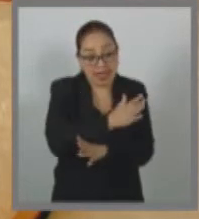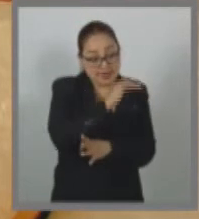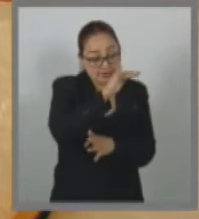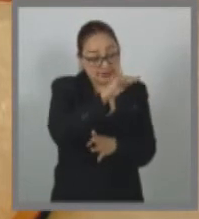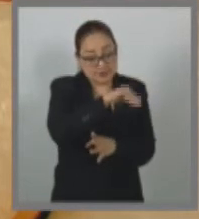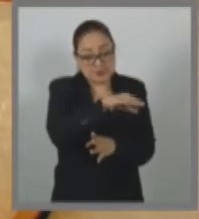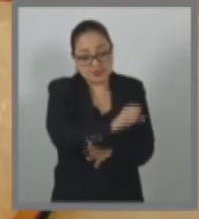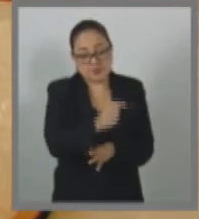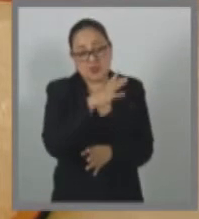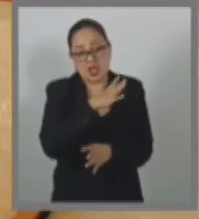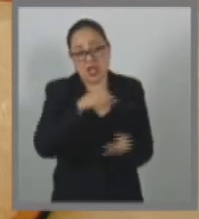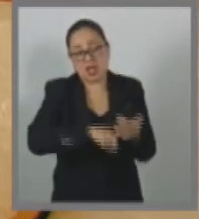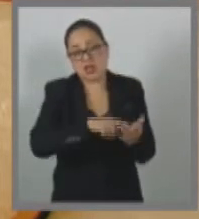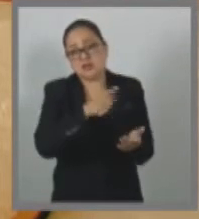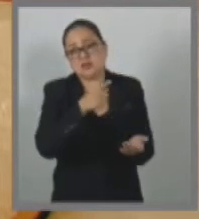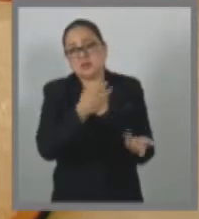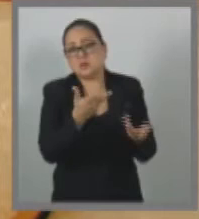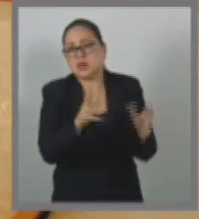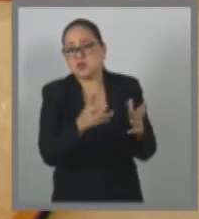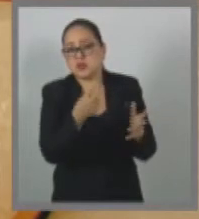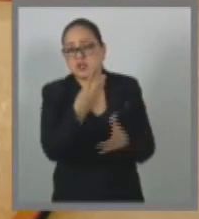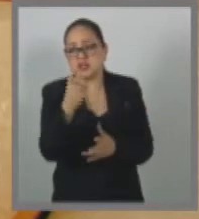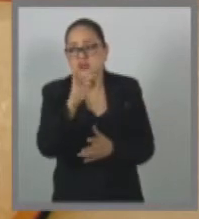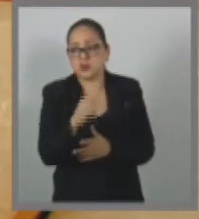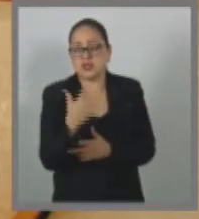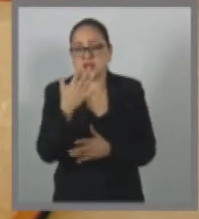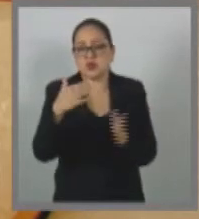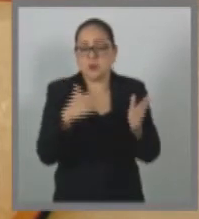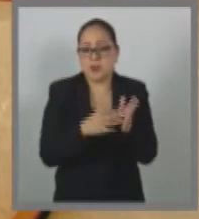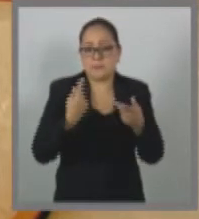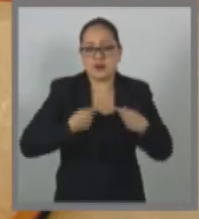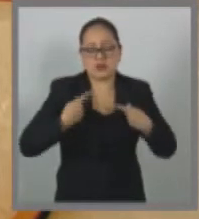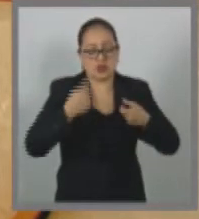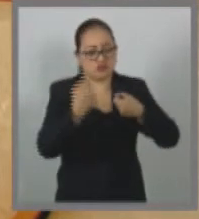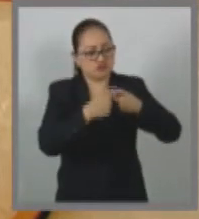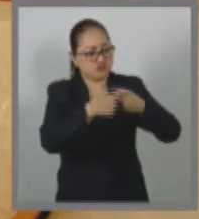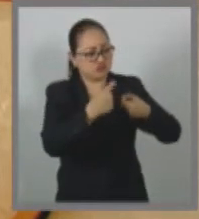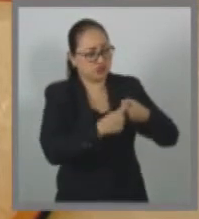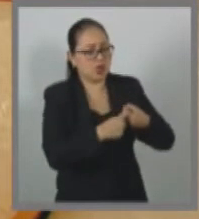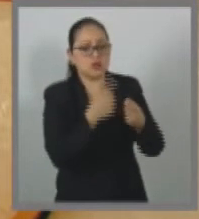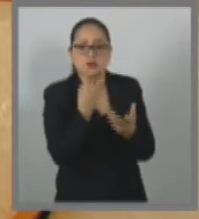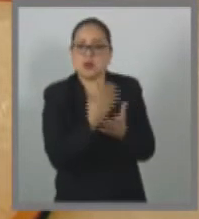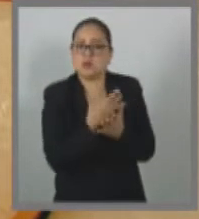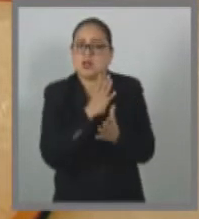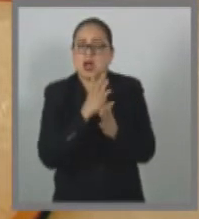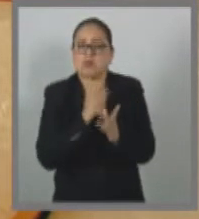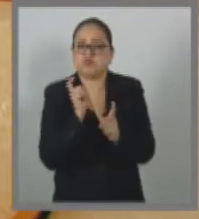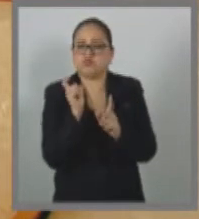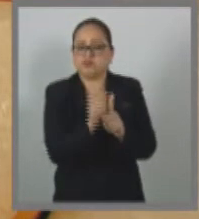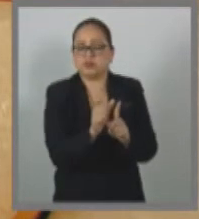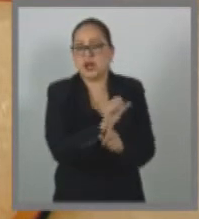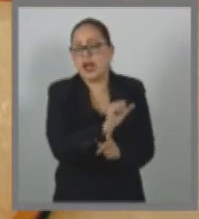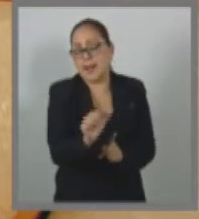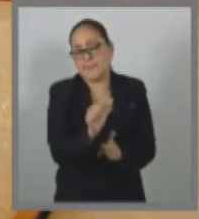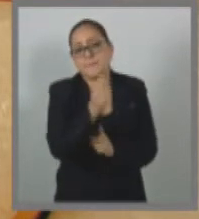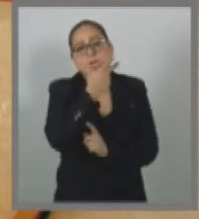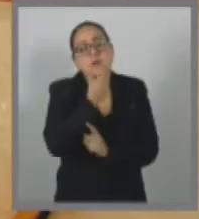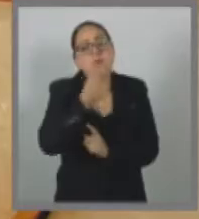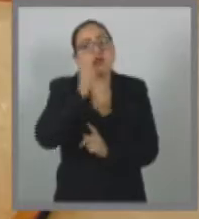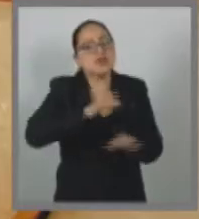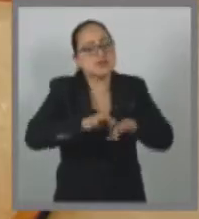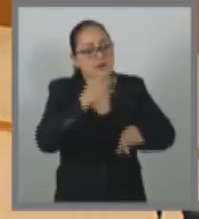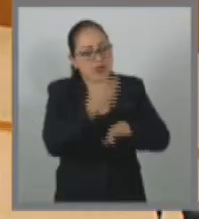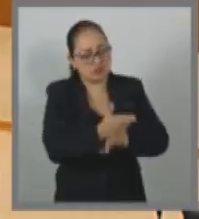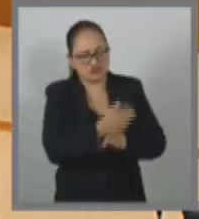tenía poco más de 355 mil derechohabientes y solamente otorgaba protección a las y los